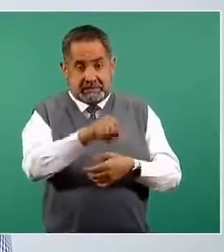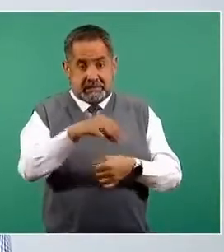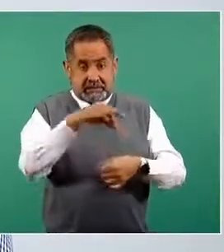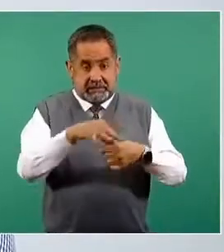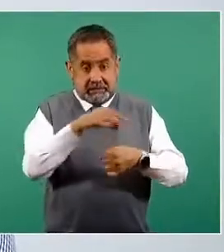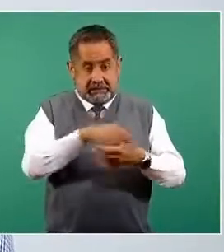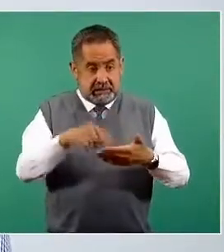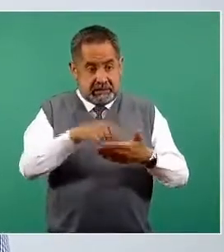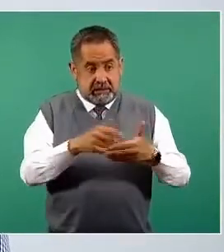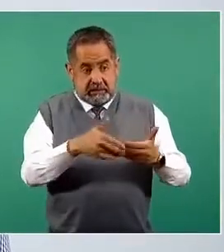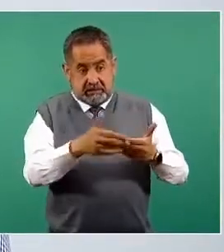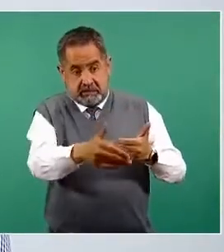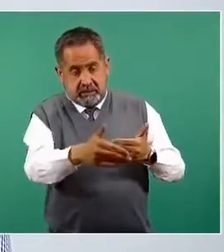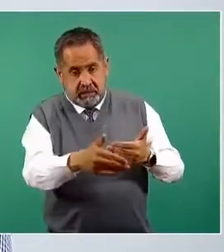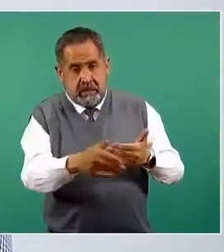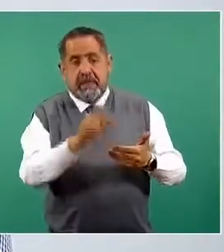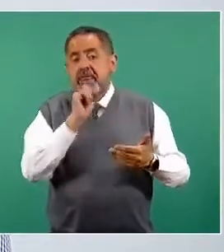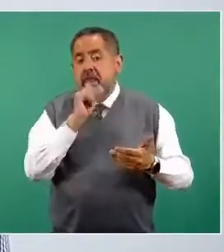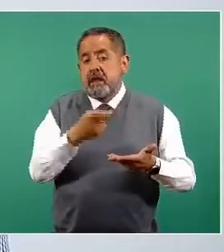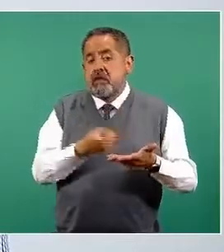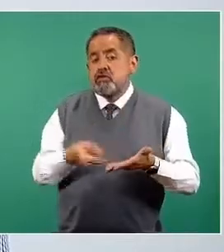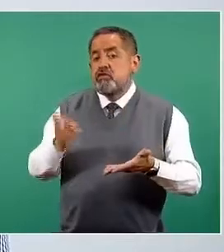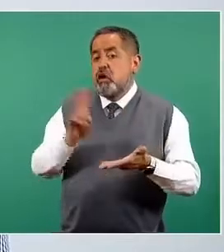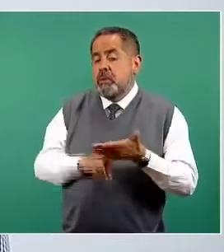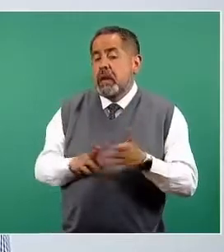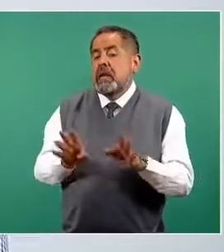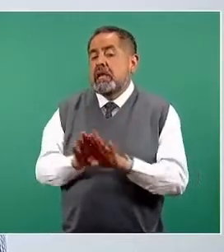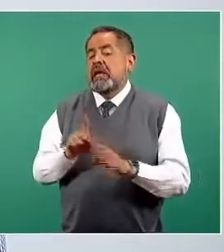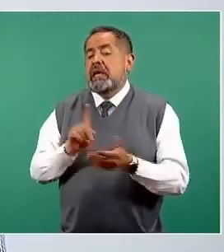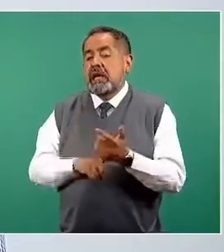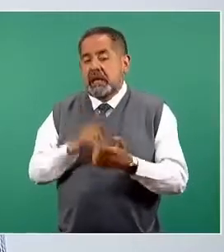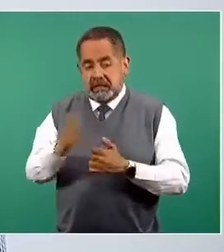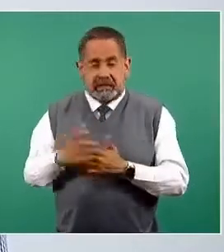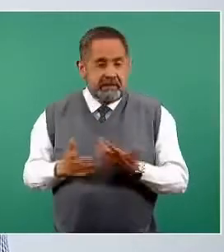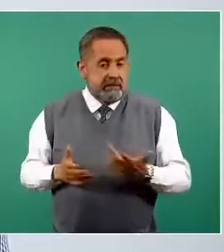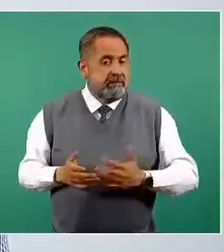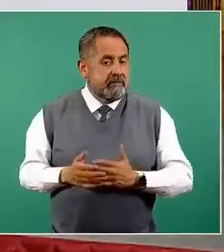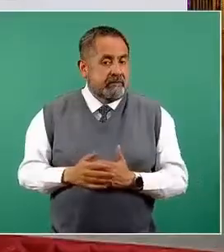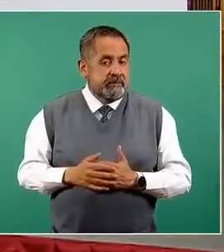electorales, también lo que se puede llevar a cabo es precisamente